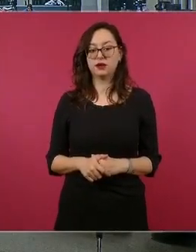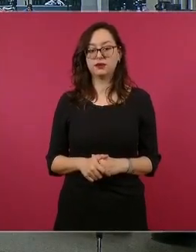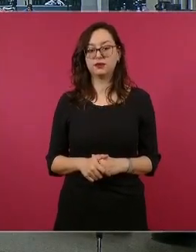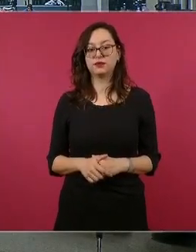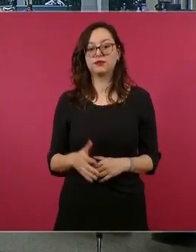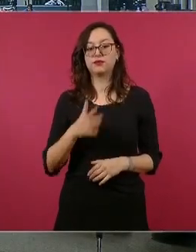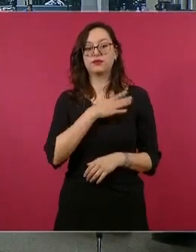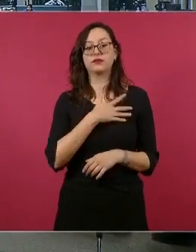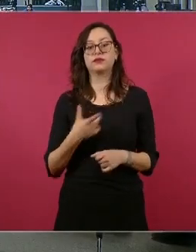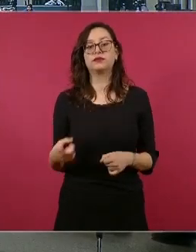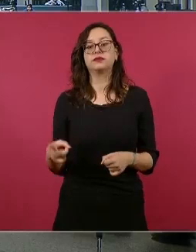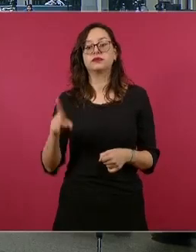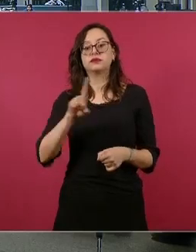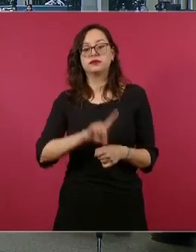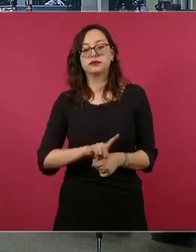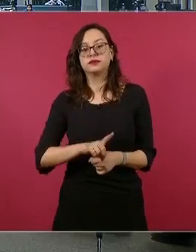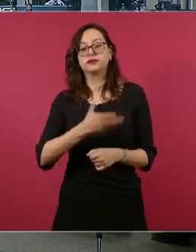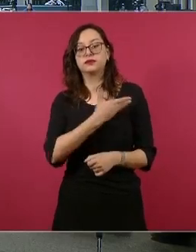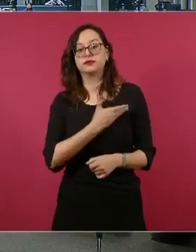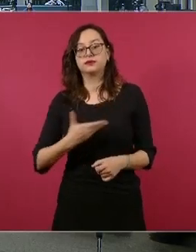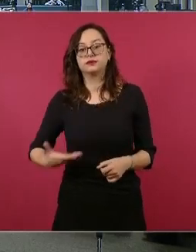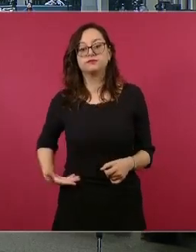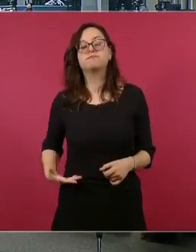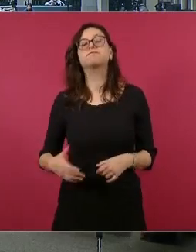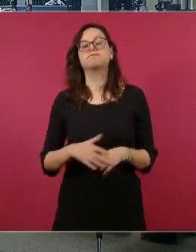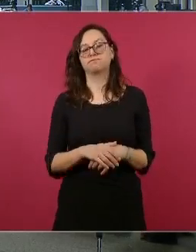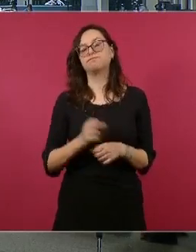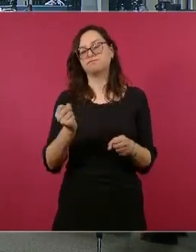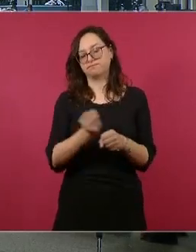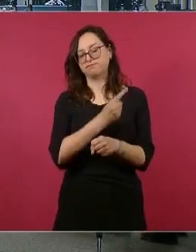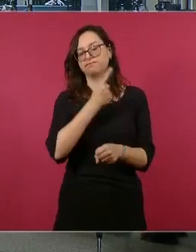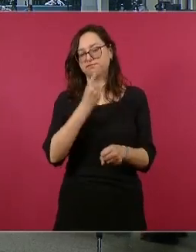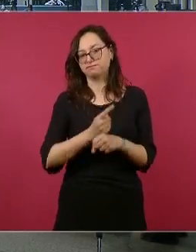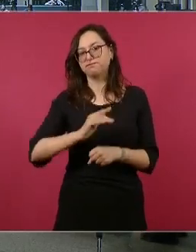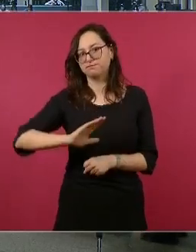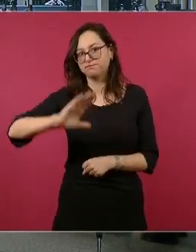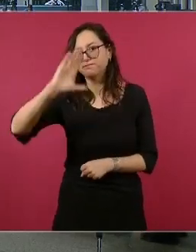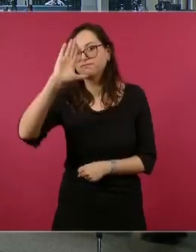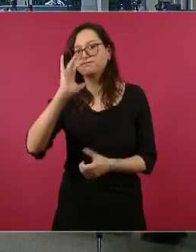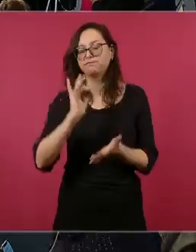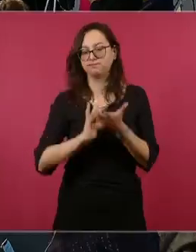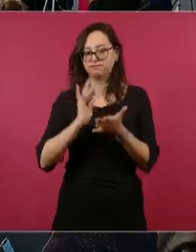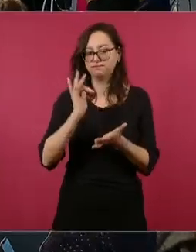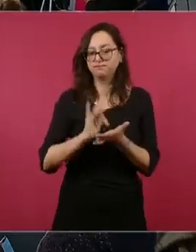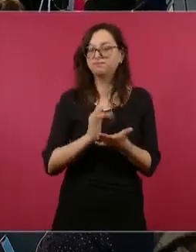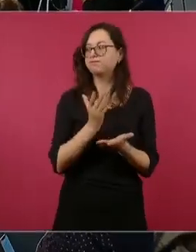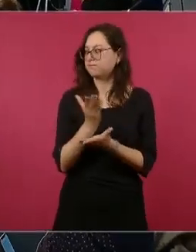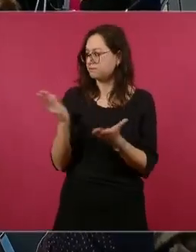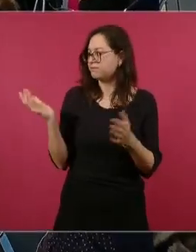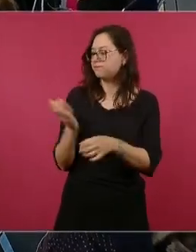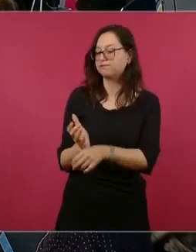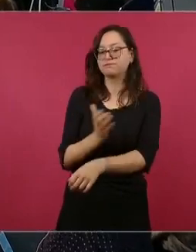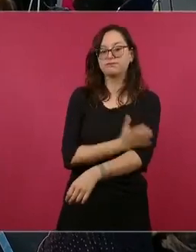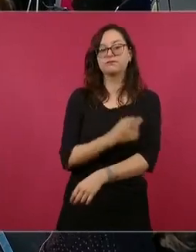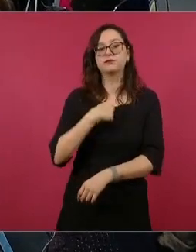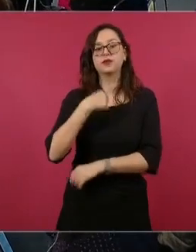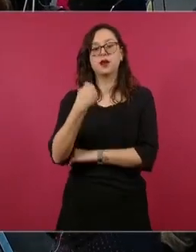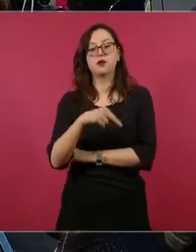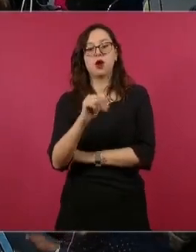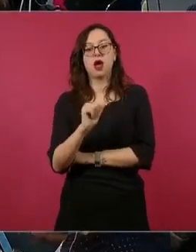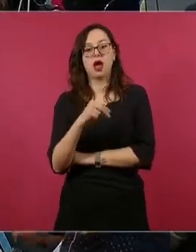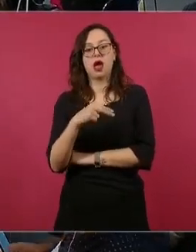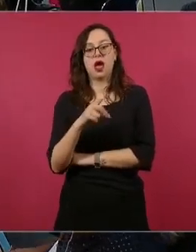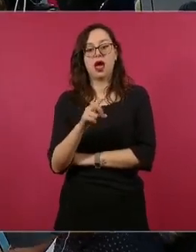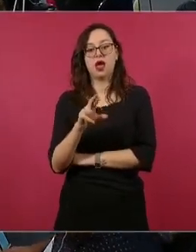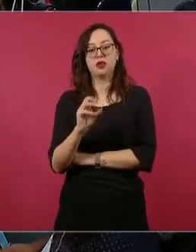buenos días señor presidente muchísimas gracias por la oportunidad gracias a todos los compañeros mi nombre es Andrómeda Díaz